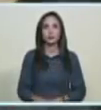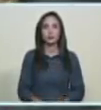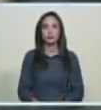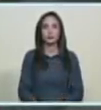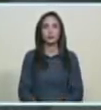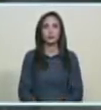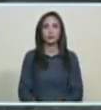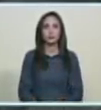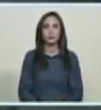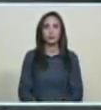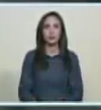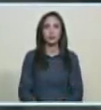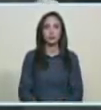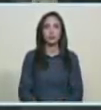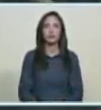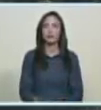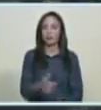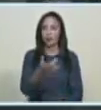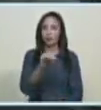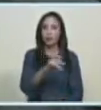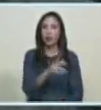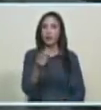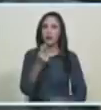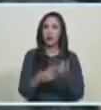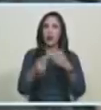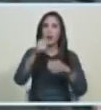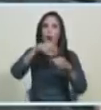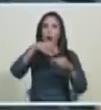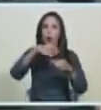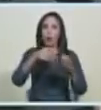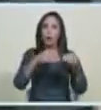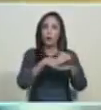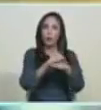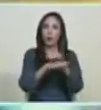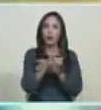Que ustedes tengan, bueno, su ahorrito.